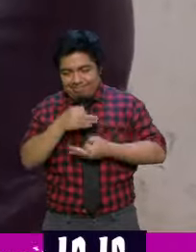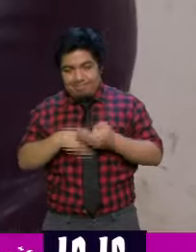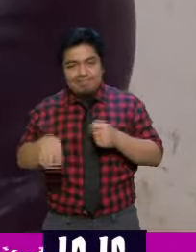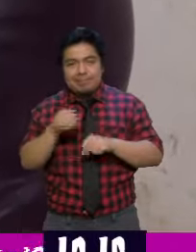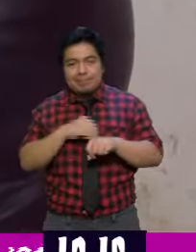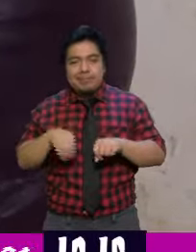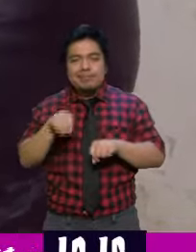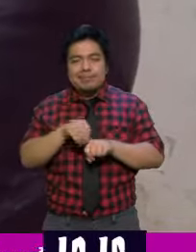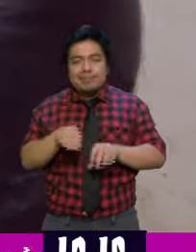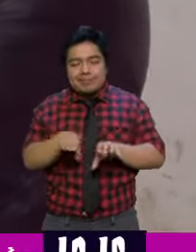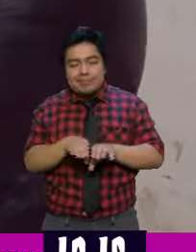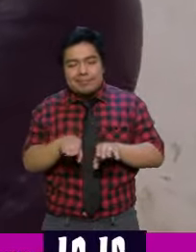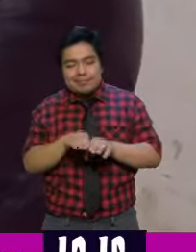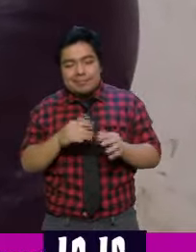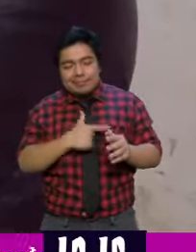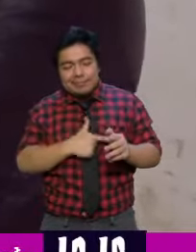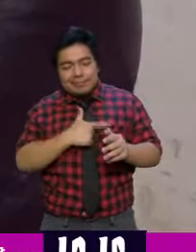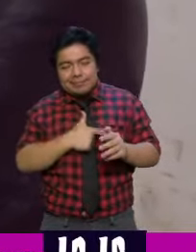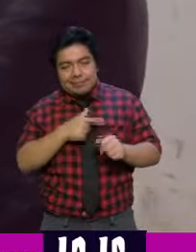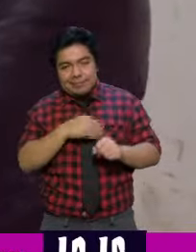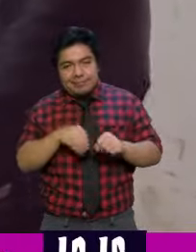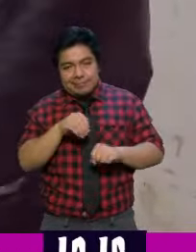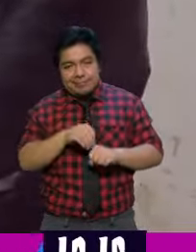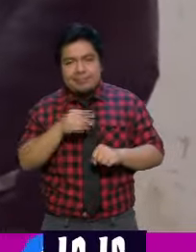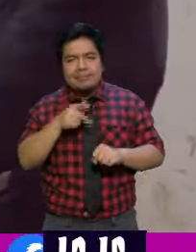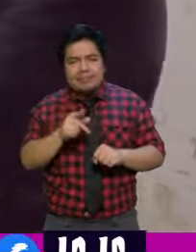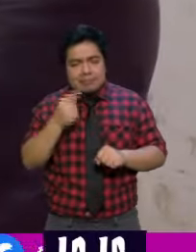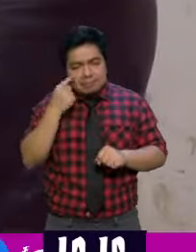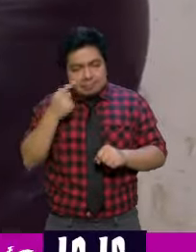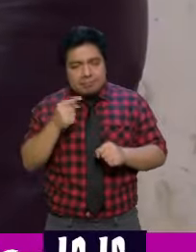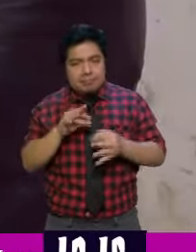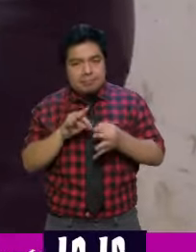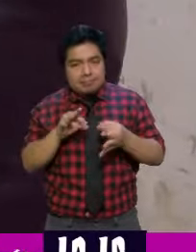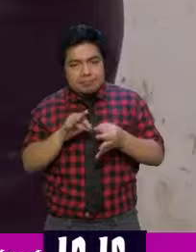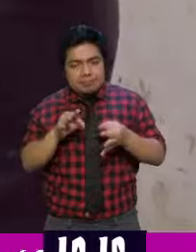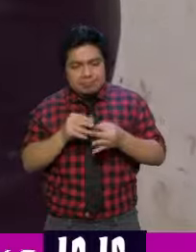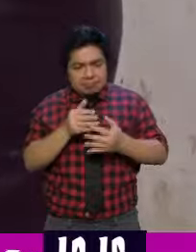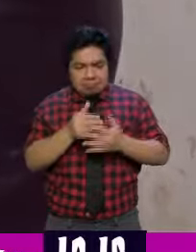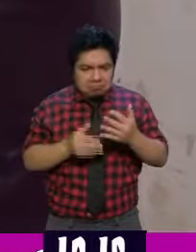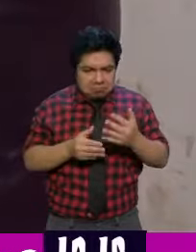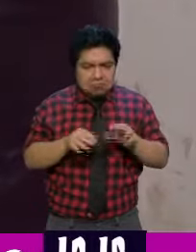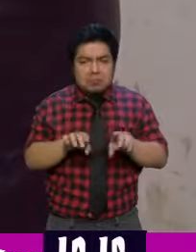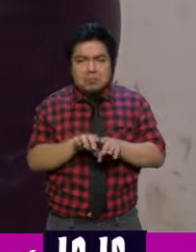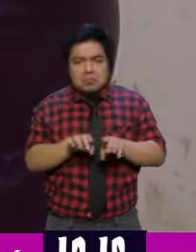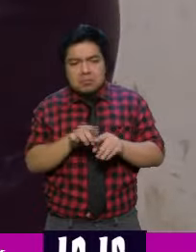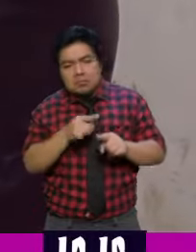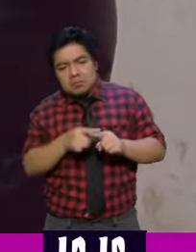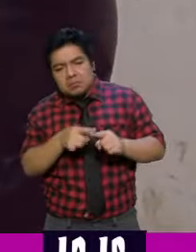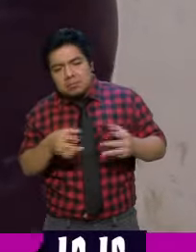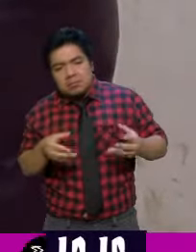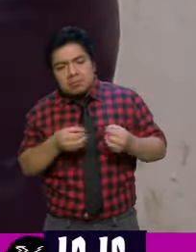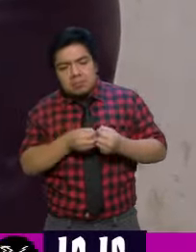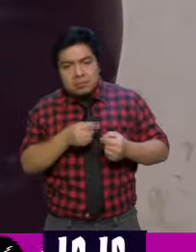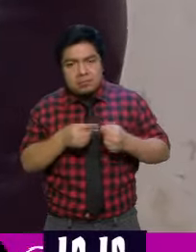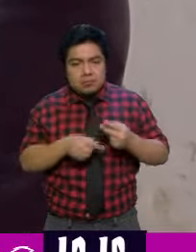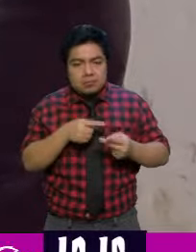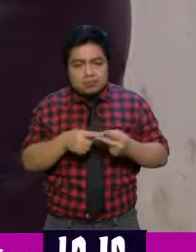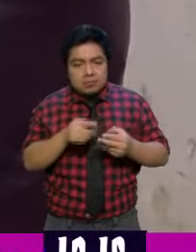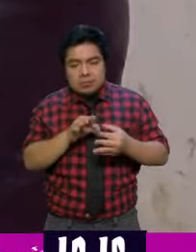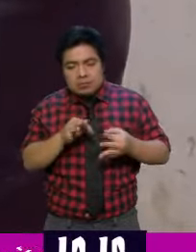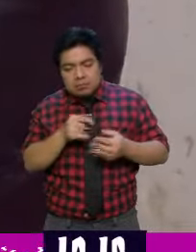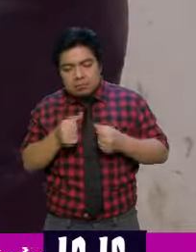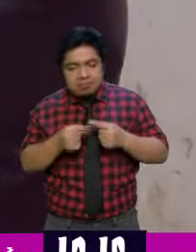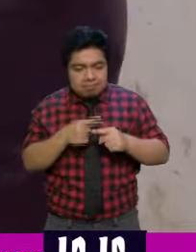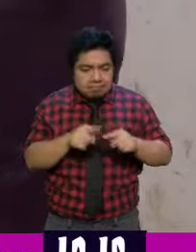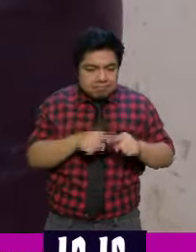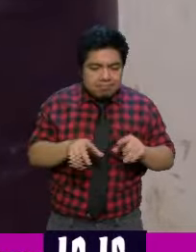para plasmar todos nuestros gustos, ¿no? Pero a ver, vamos a ver de qué tratan, con quién colaboran, de quién nos están